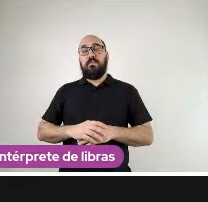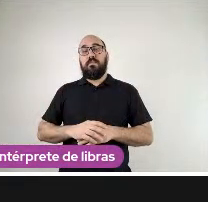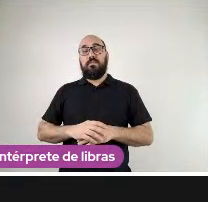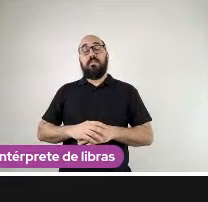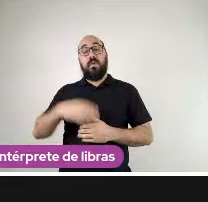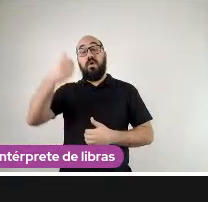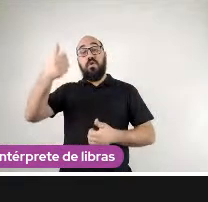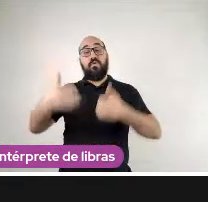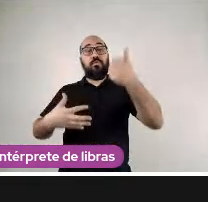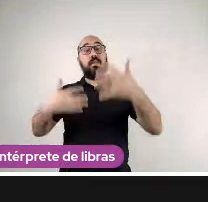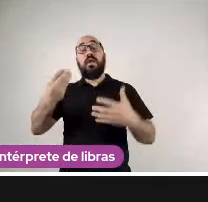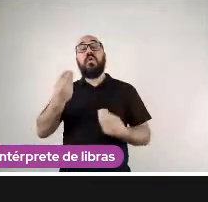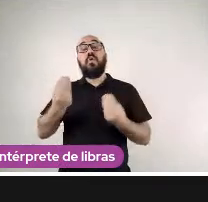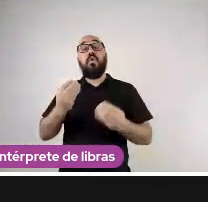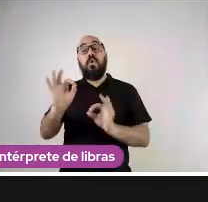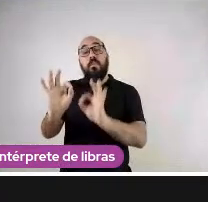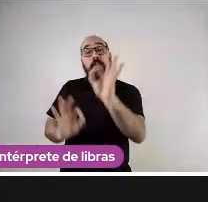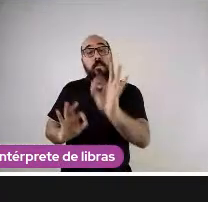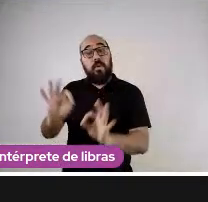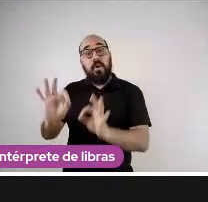y podemos tener